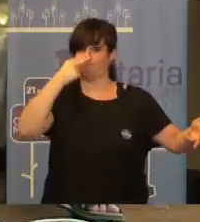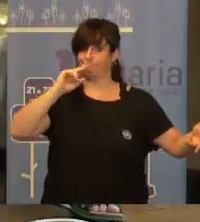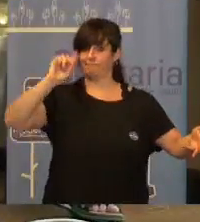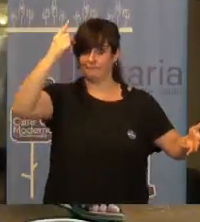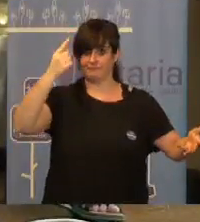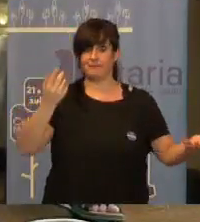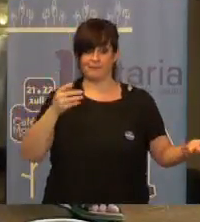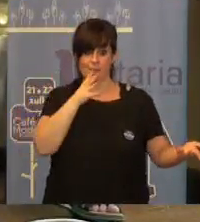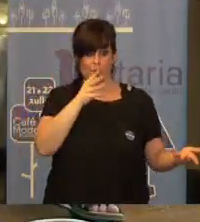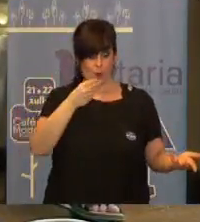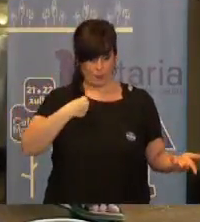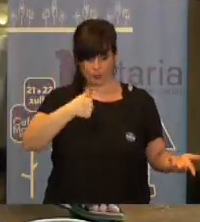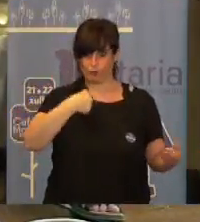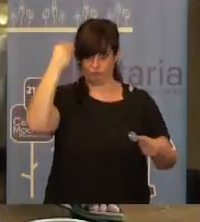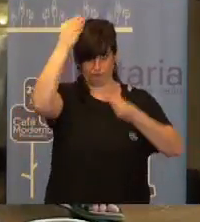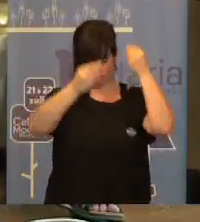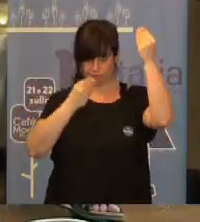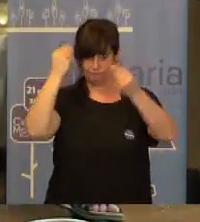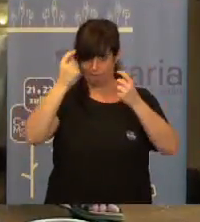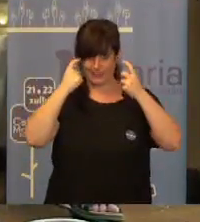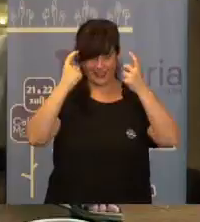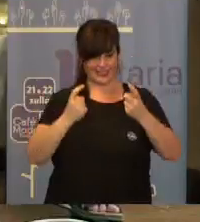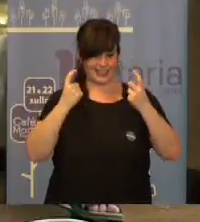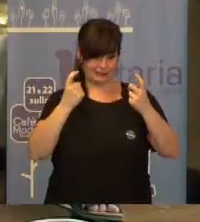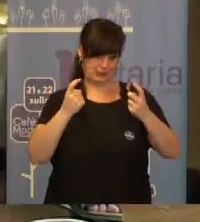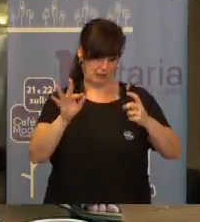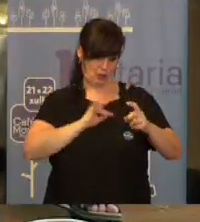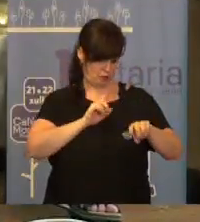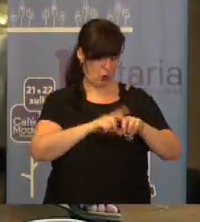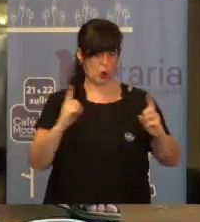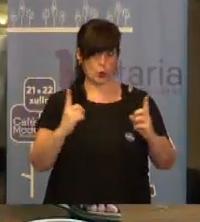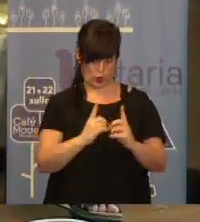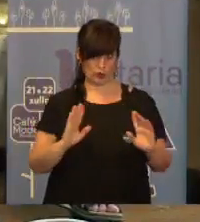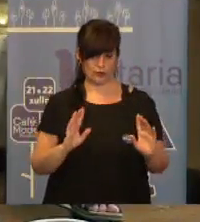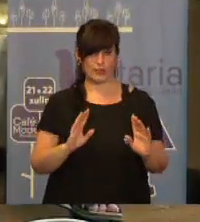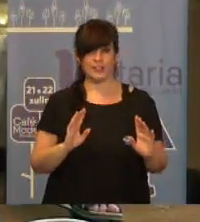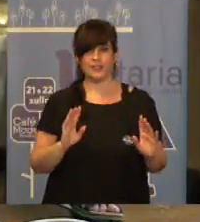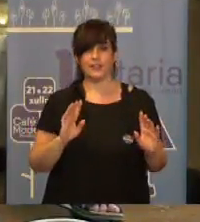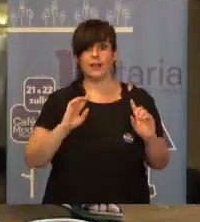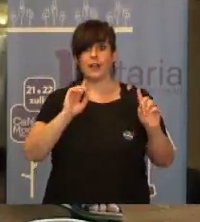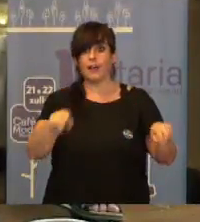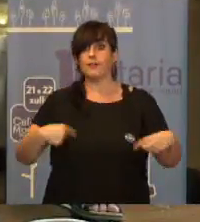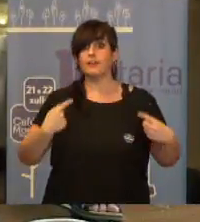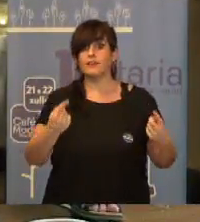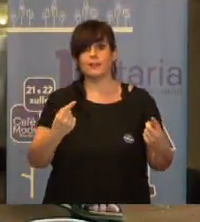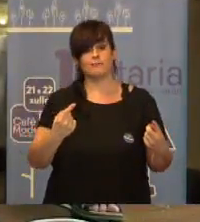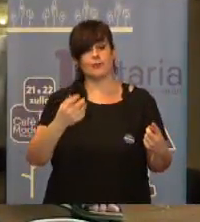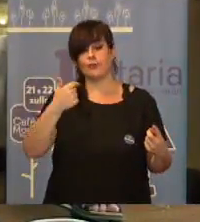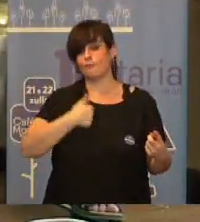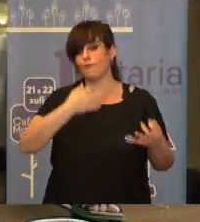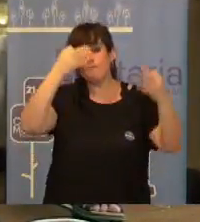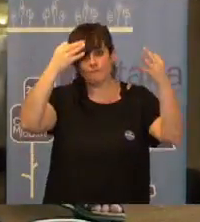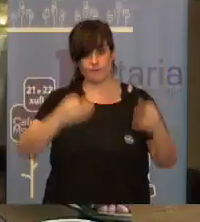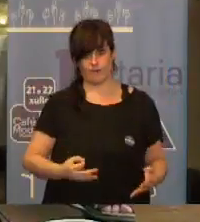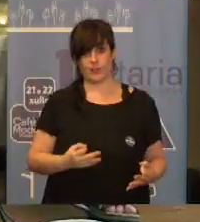intentar eu reflexionar o tempo que me toca e ao final non me vou resistir de falar tamén do